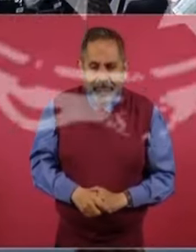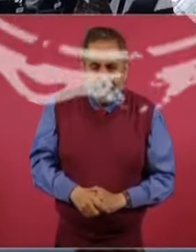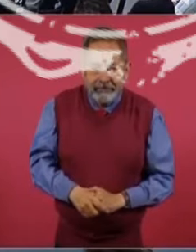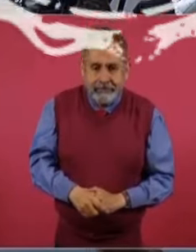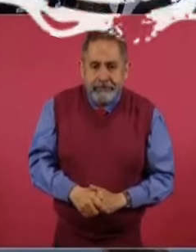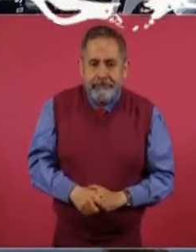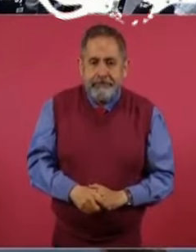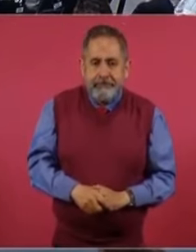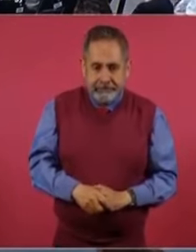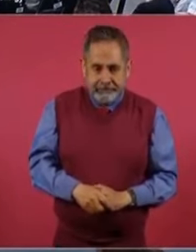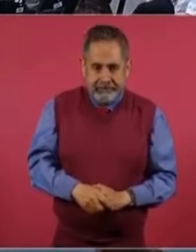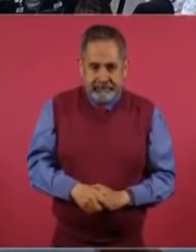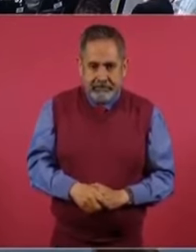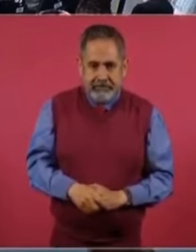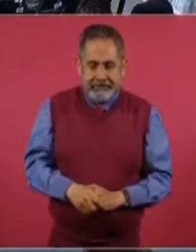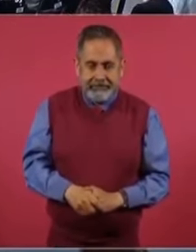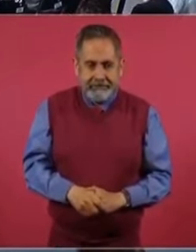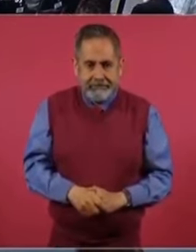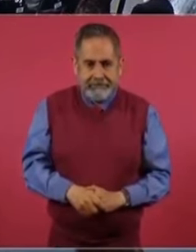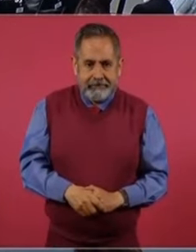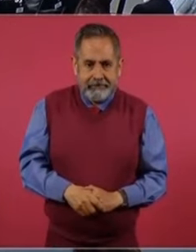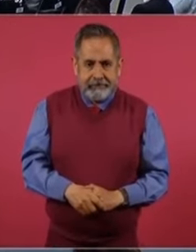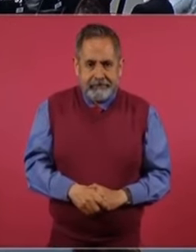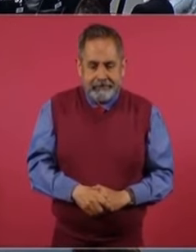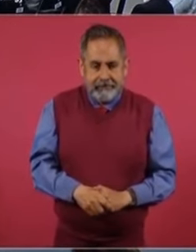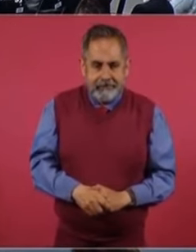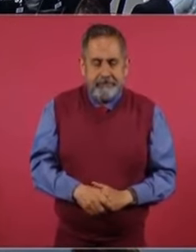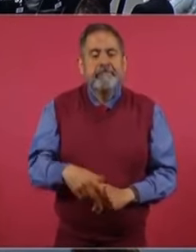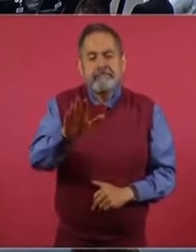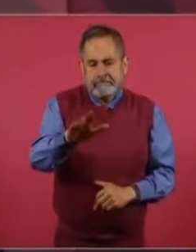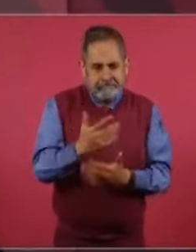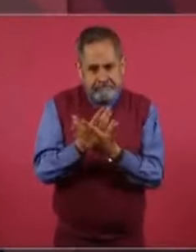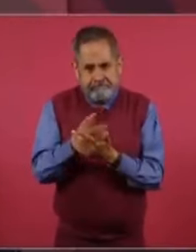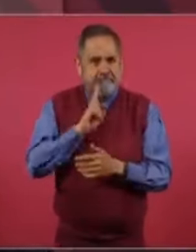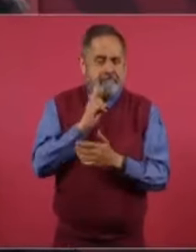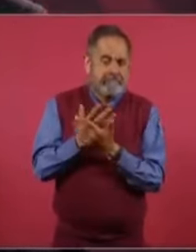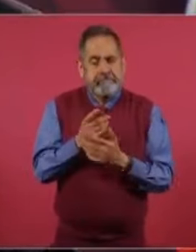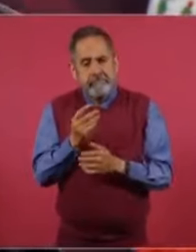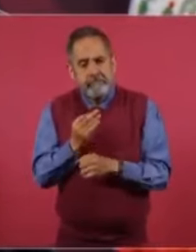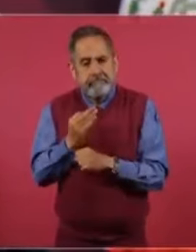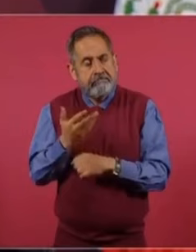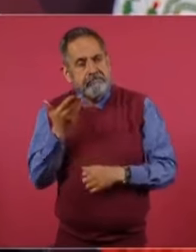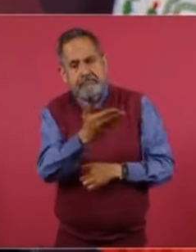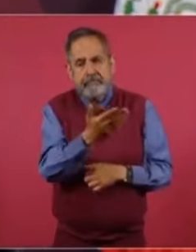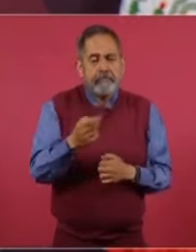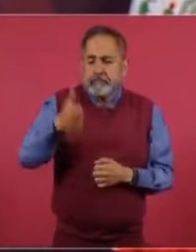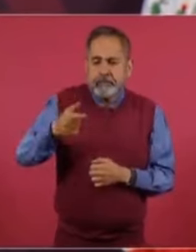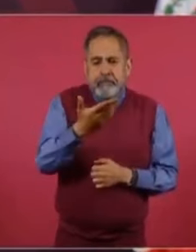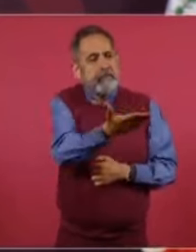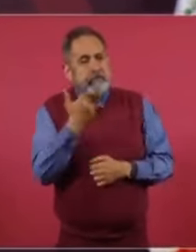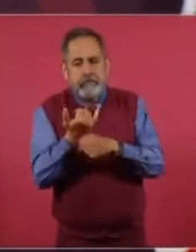¿Pedirás al gobierno que se traiga a Mario Zambada a México? Estamos solicitando que informen.